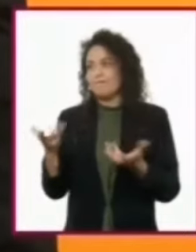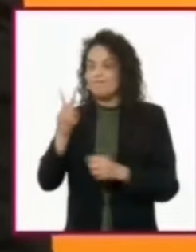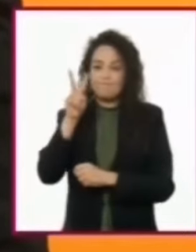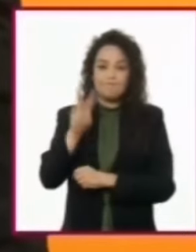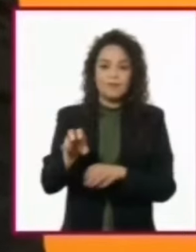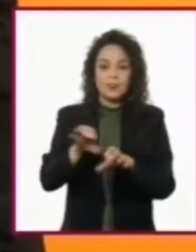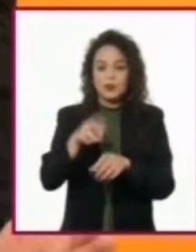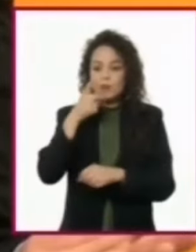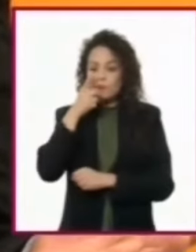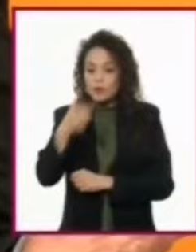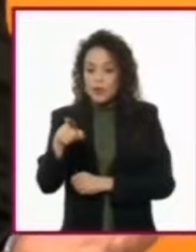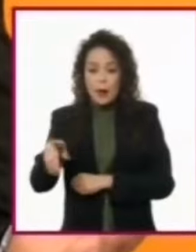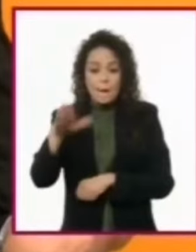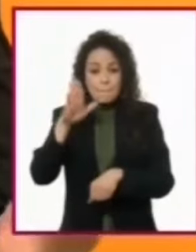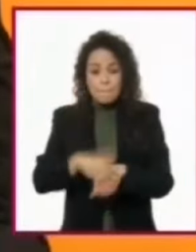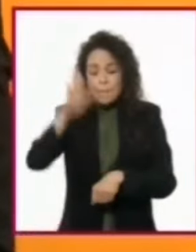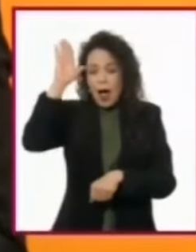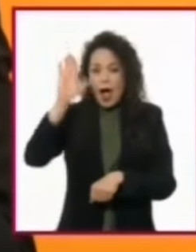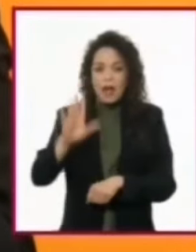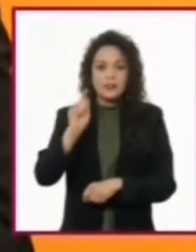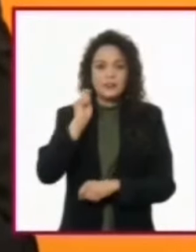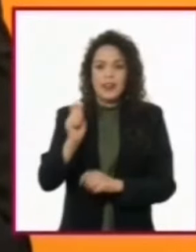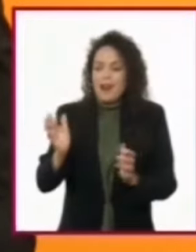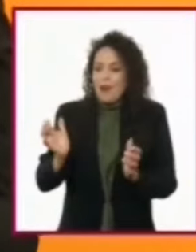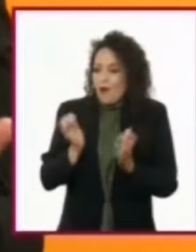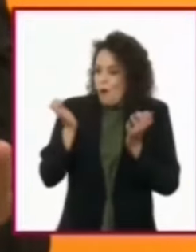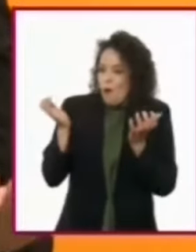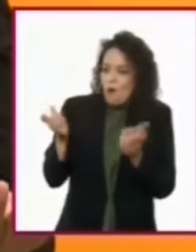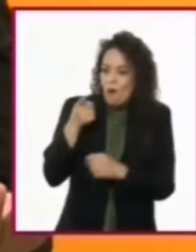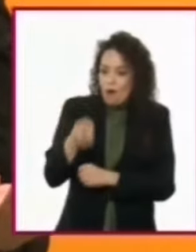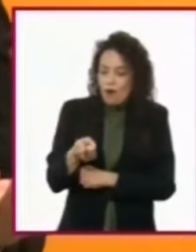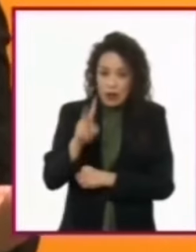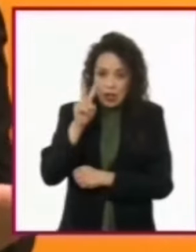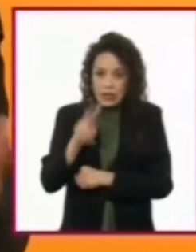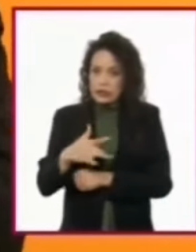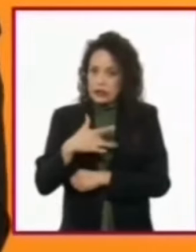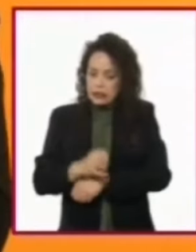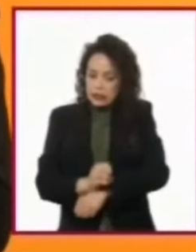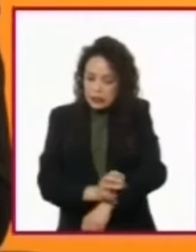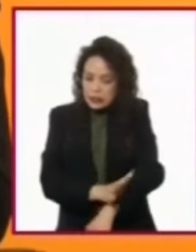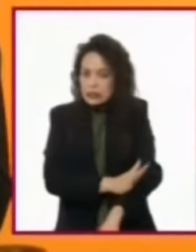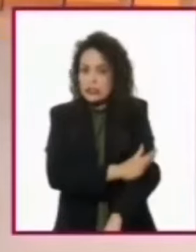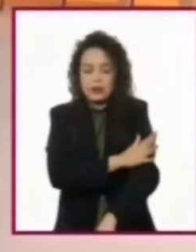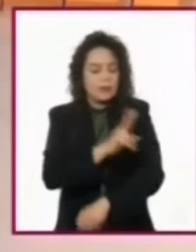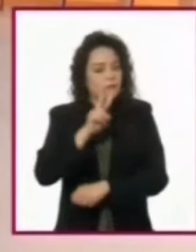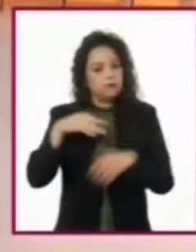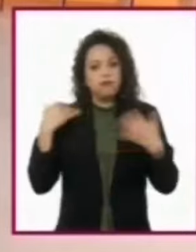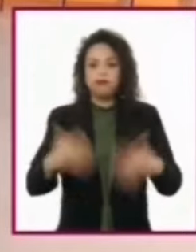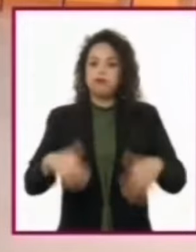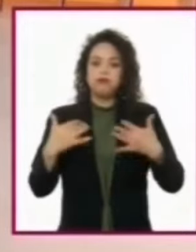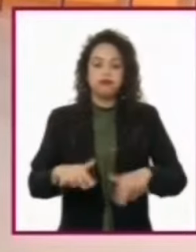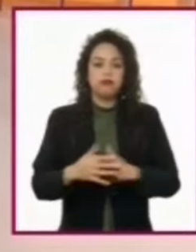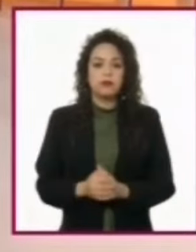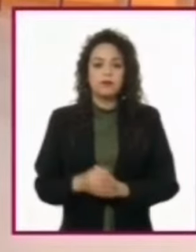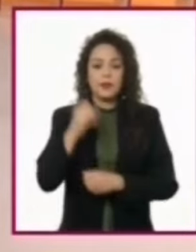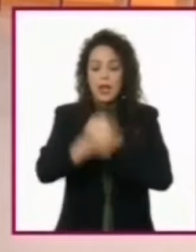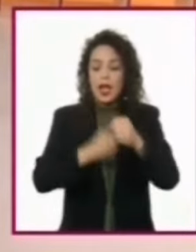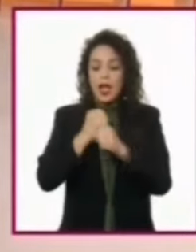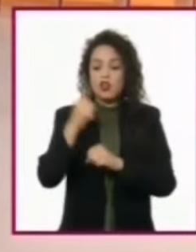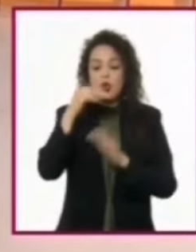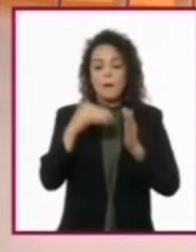de una de las partes más sorprendentes, incluso escalofriantes del universo. En